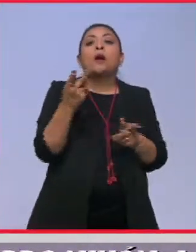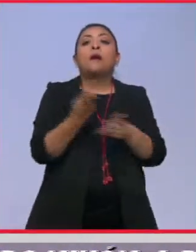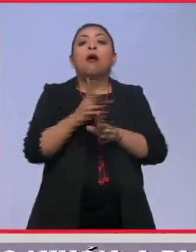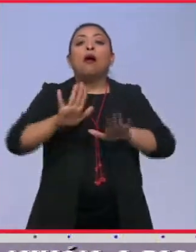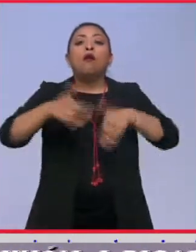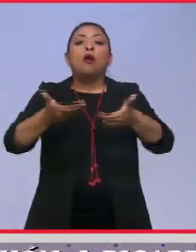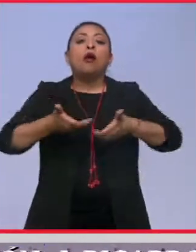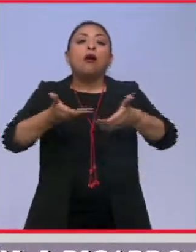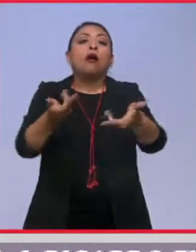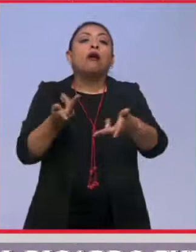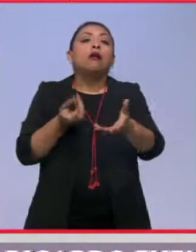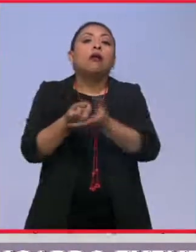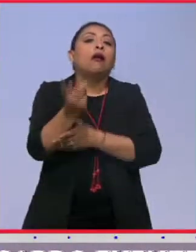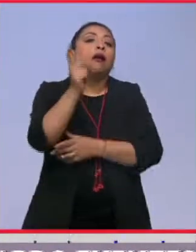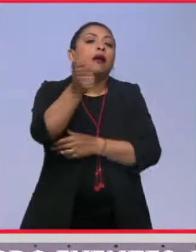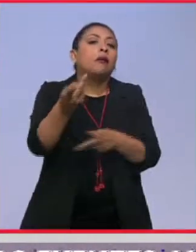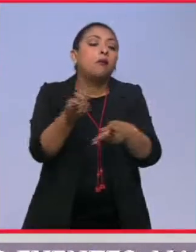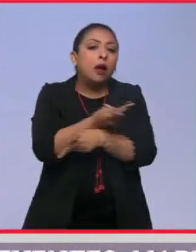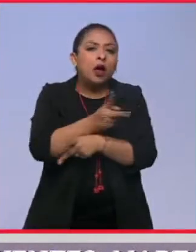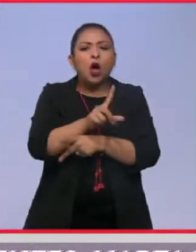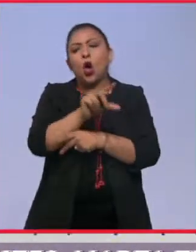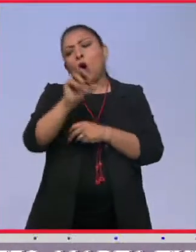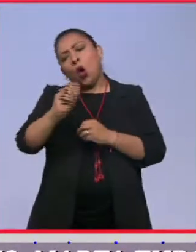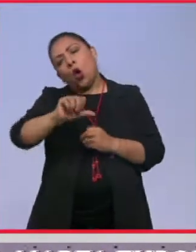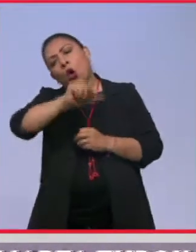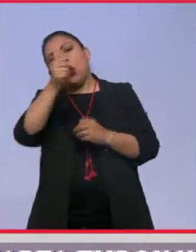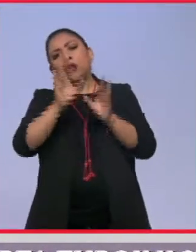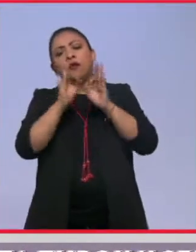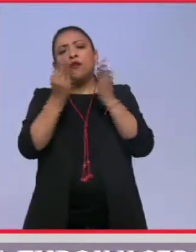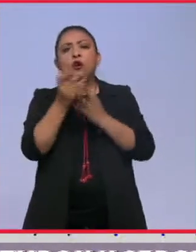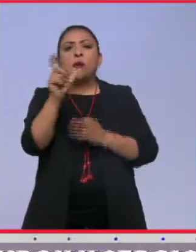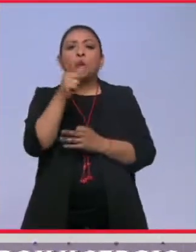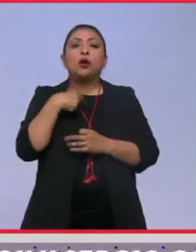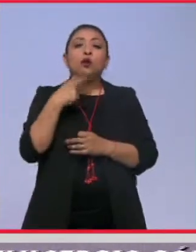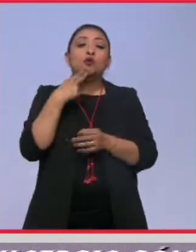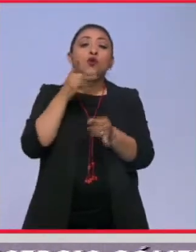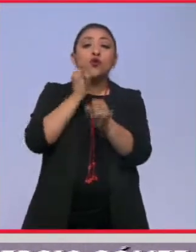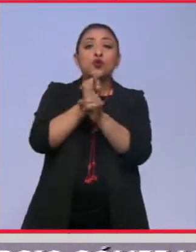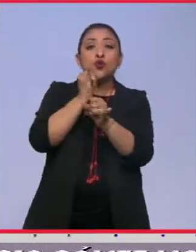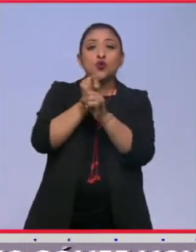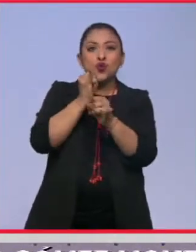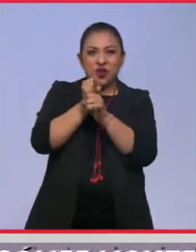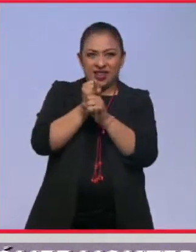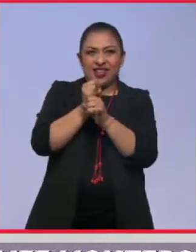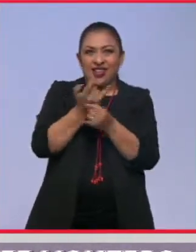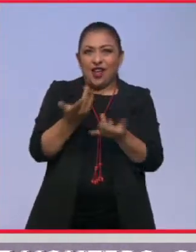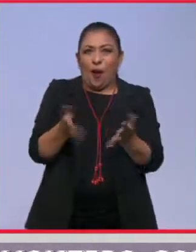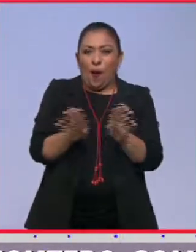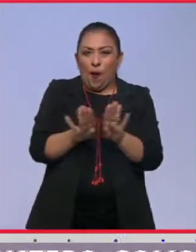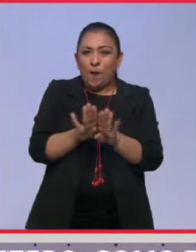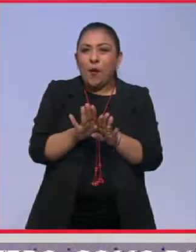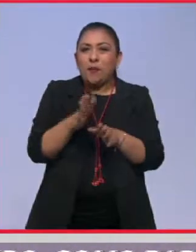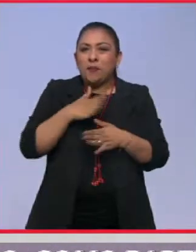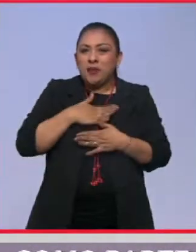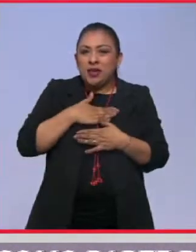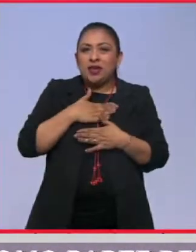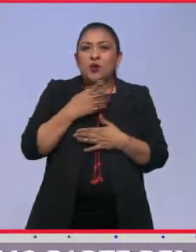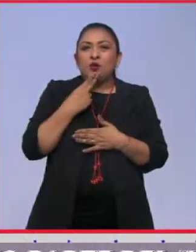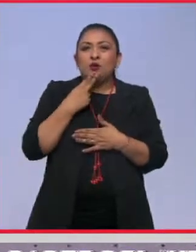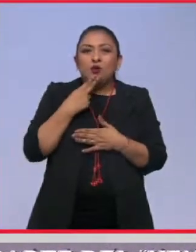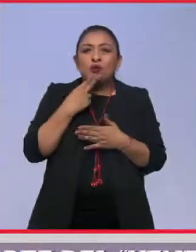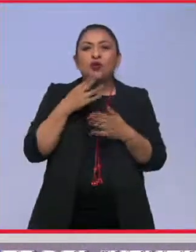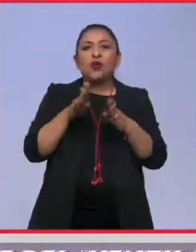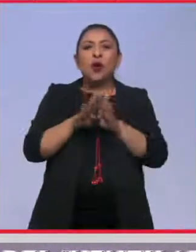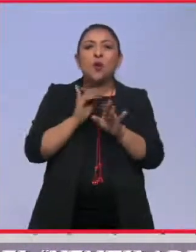a la calle? O ya de otra forma, ¿no? Cuando usamos internet, ¿no? ¿Hasta qué punto nuestro uso de las redes sociales